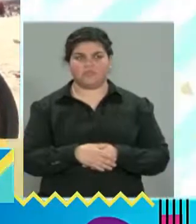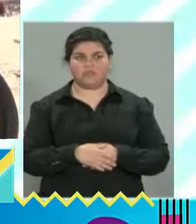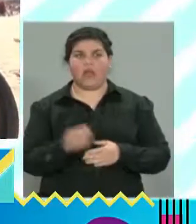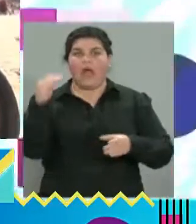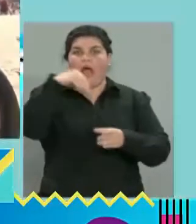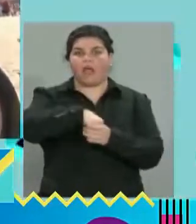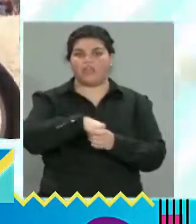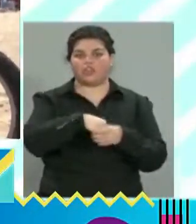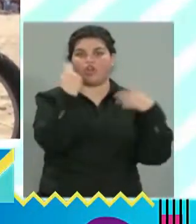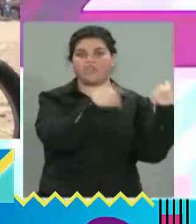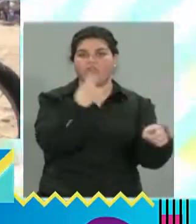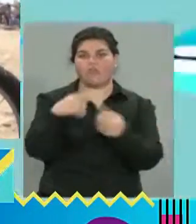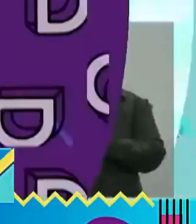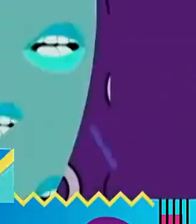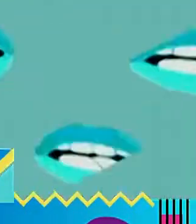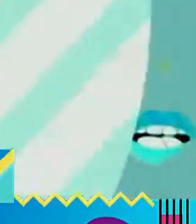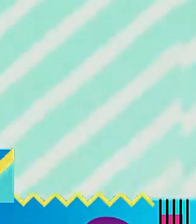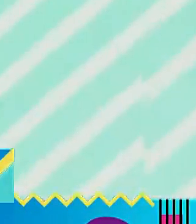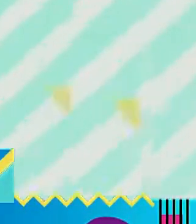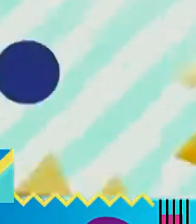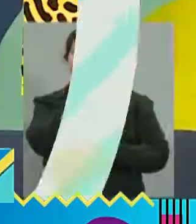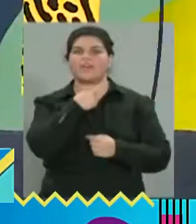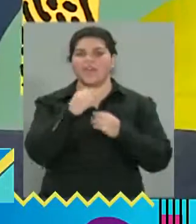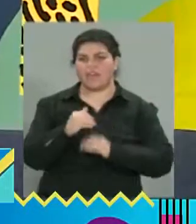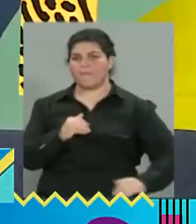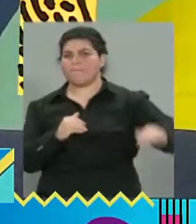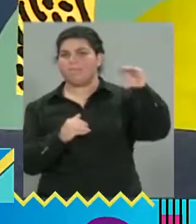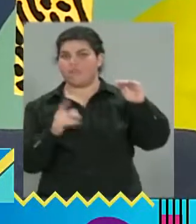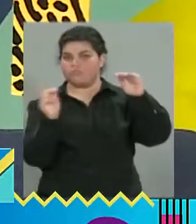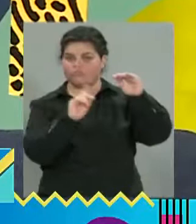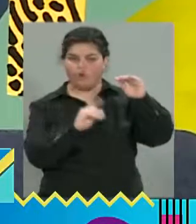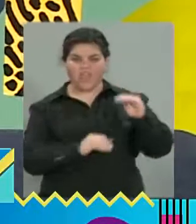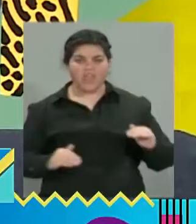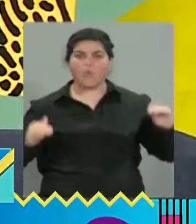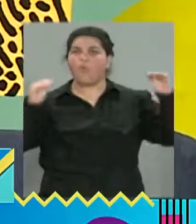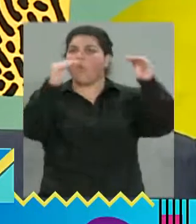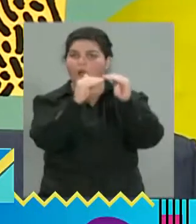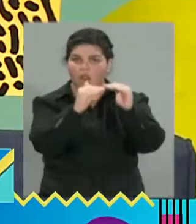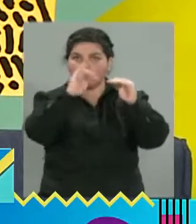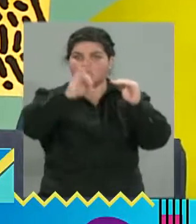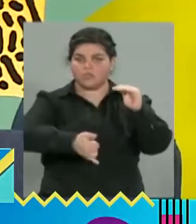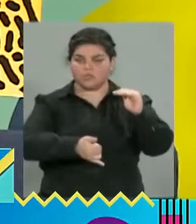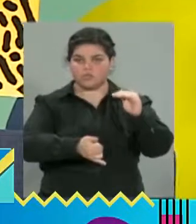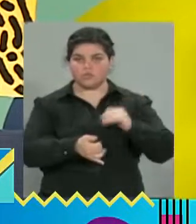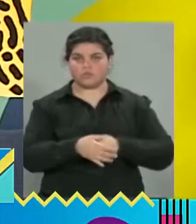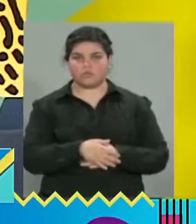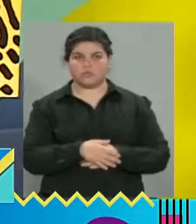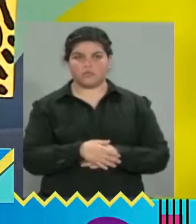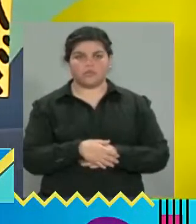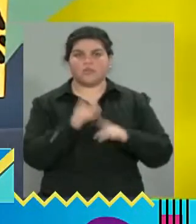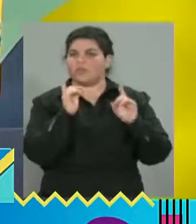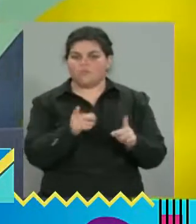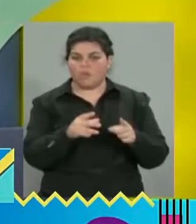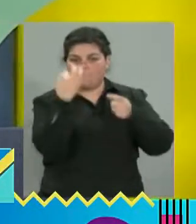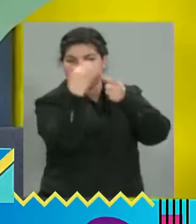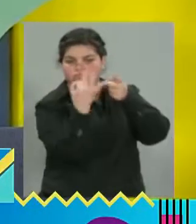a la diversidad no queremos ningún tipo de privilegio, un trato igualitario. Y en ese trato igualitario tiene que ver eso, ¿no? Poner las mismas